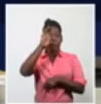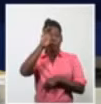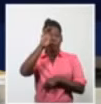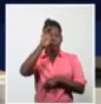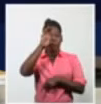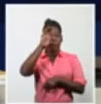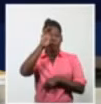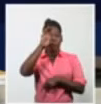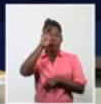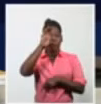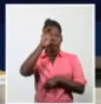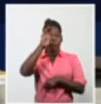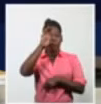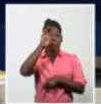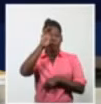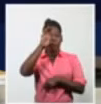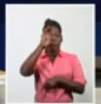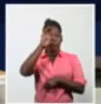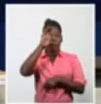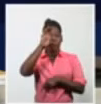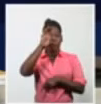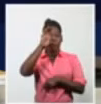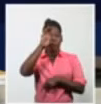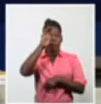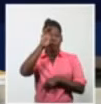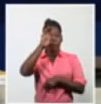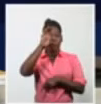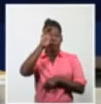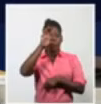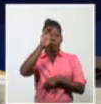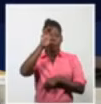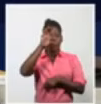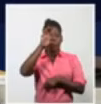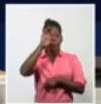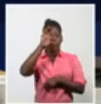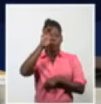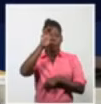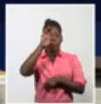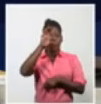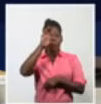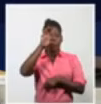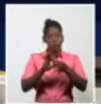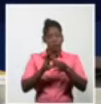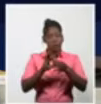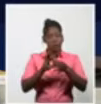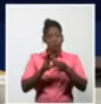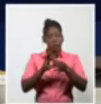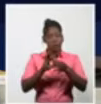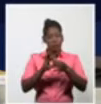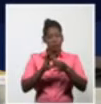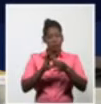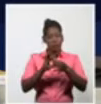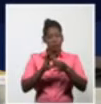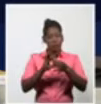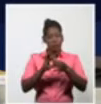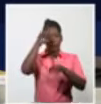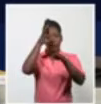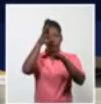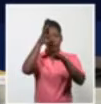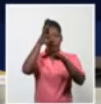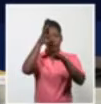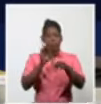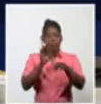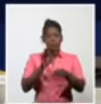de esta ciudad. Se incorpora una nueva crítica que está en el Hospital Salvador